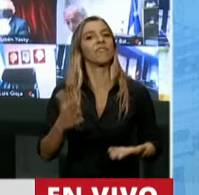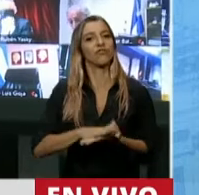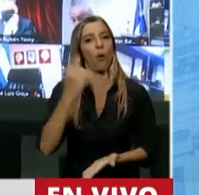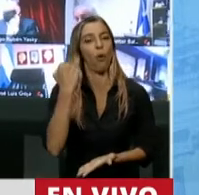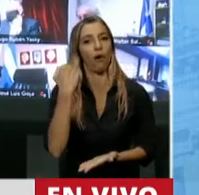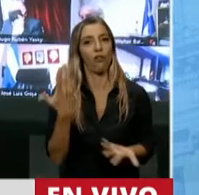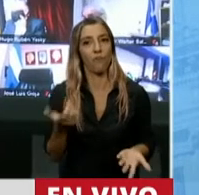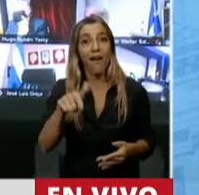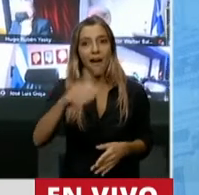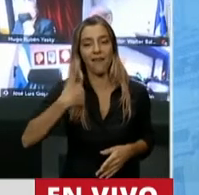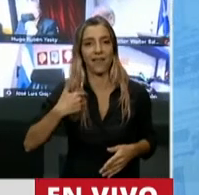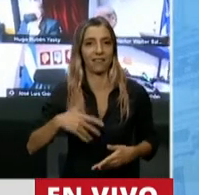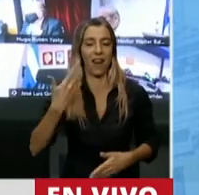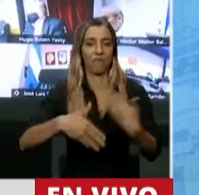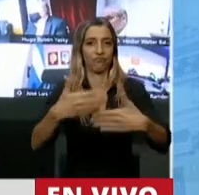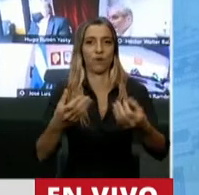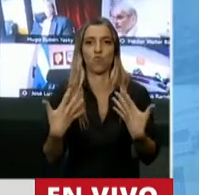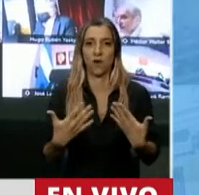Miren, con este